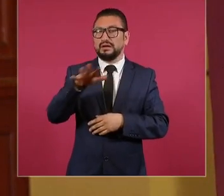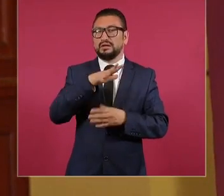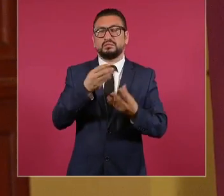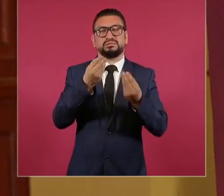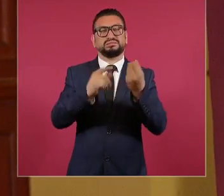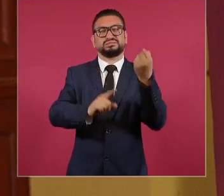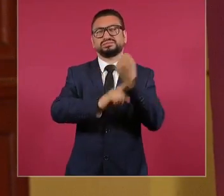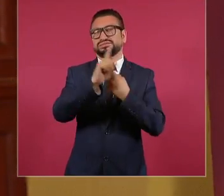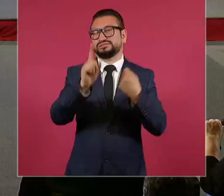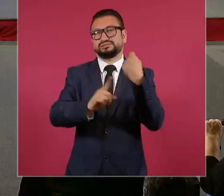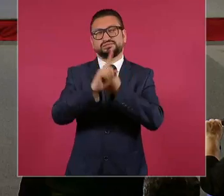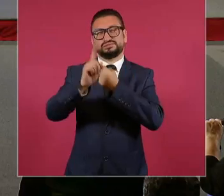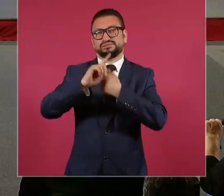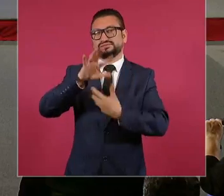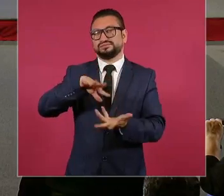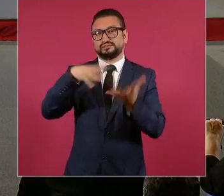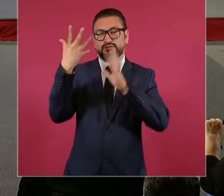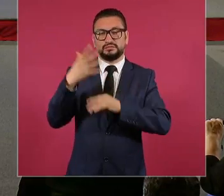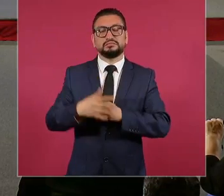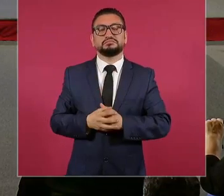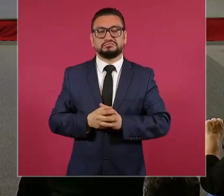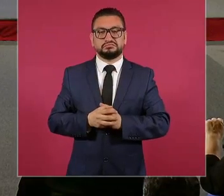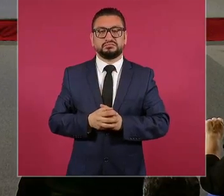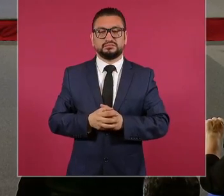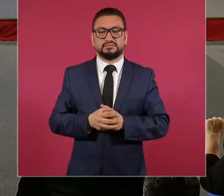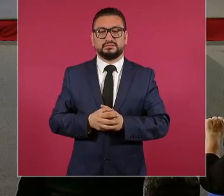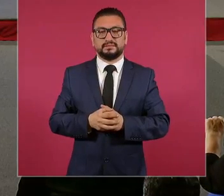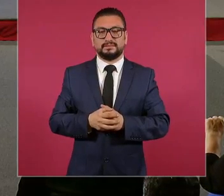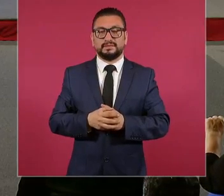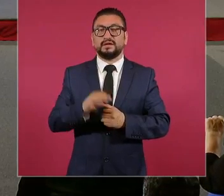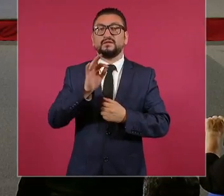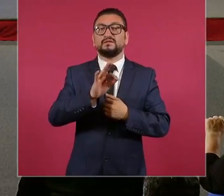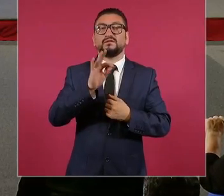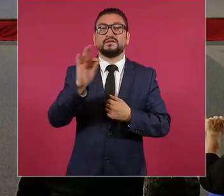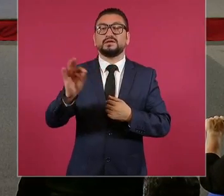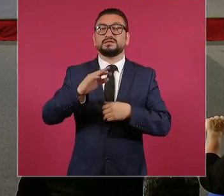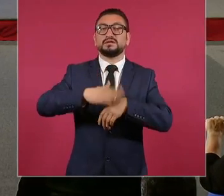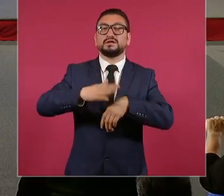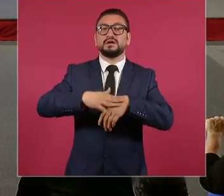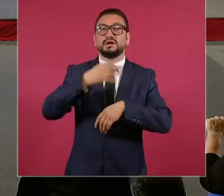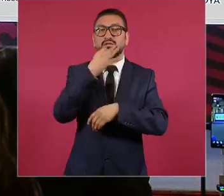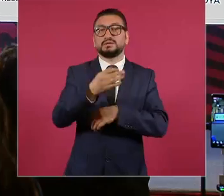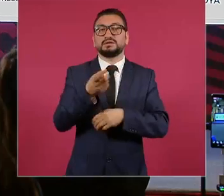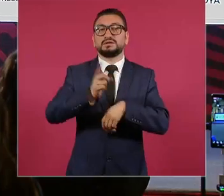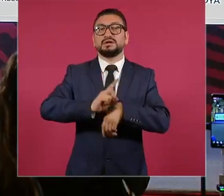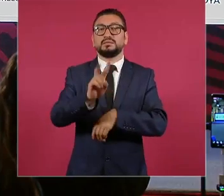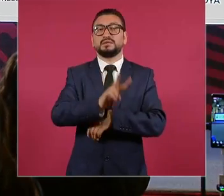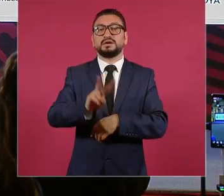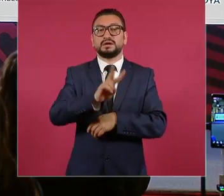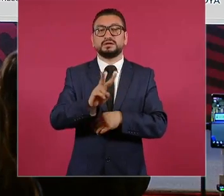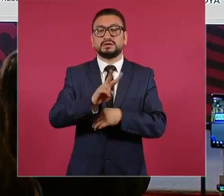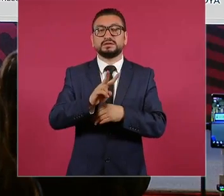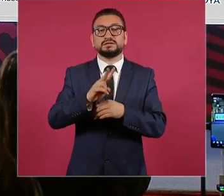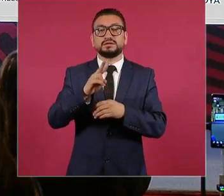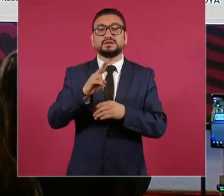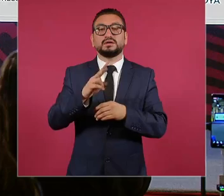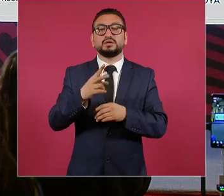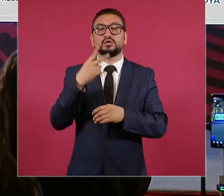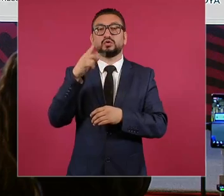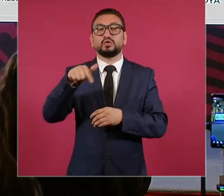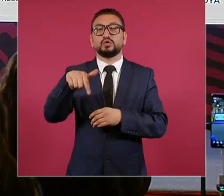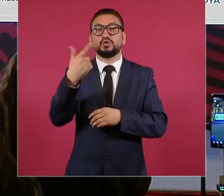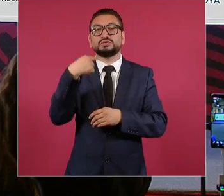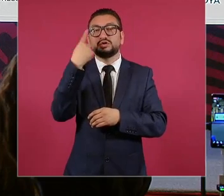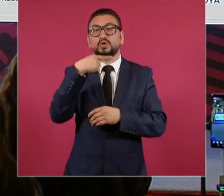problemática de violencia. La fecha de su notificación es el viernes y el plazo otorgado es de 12